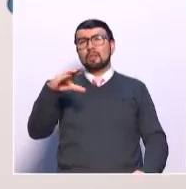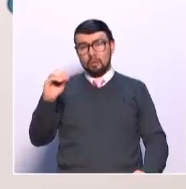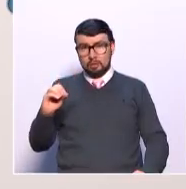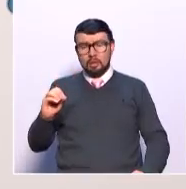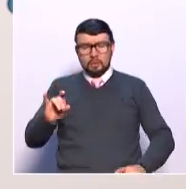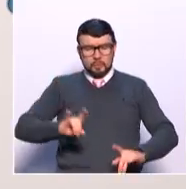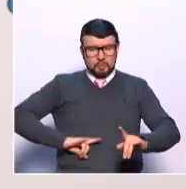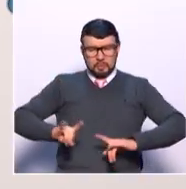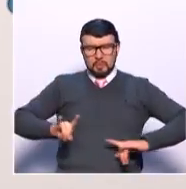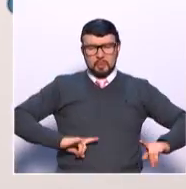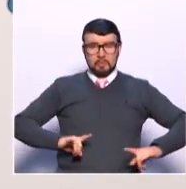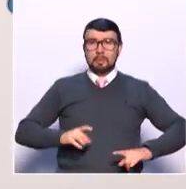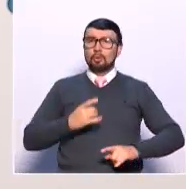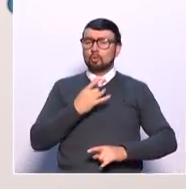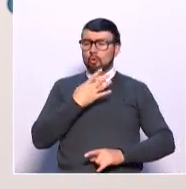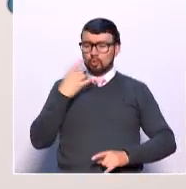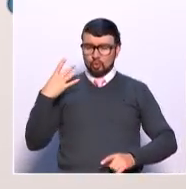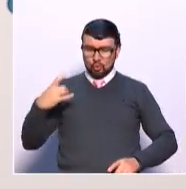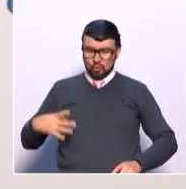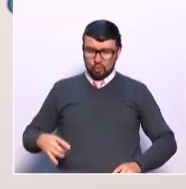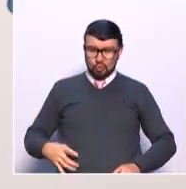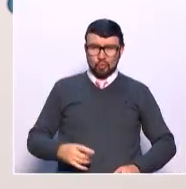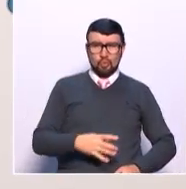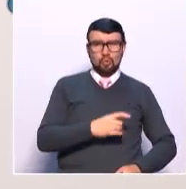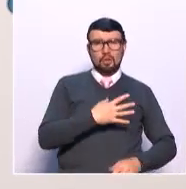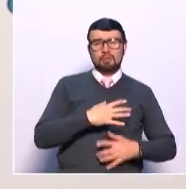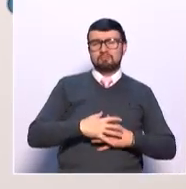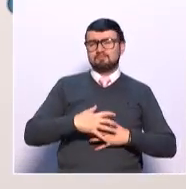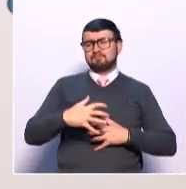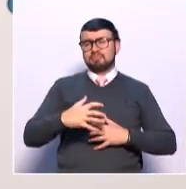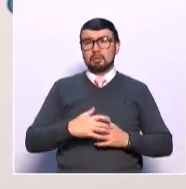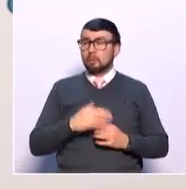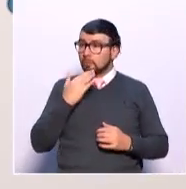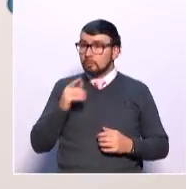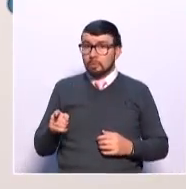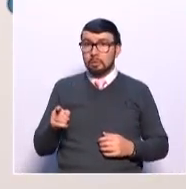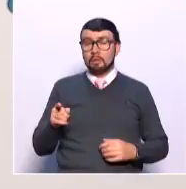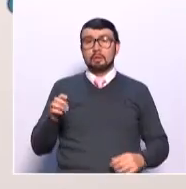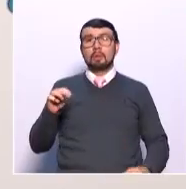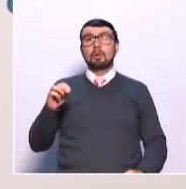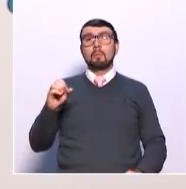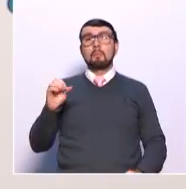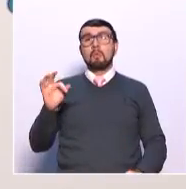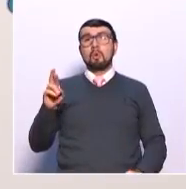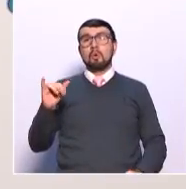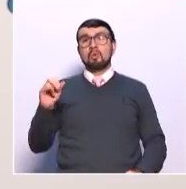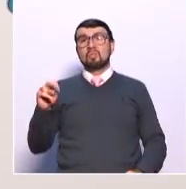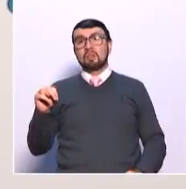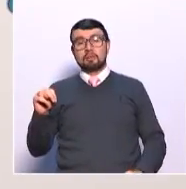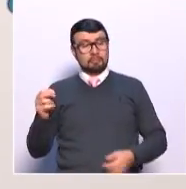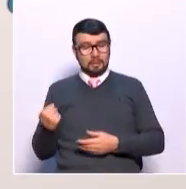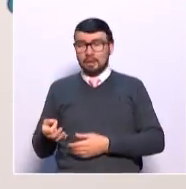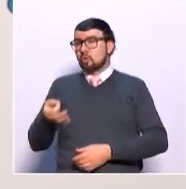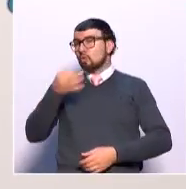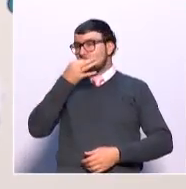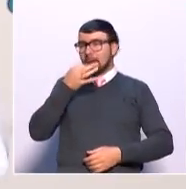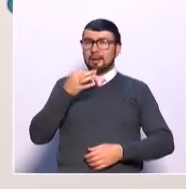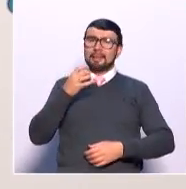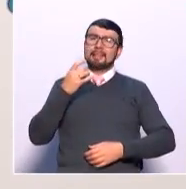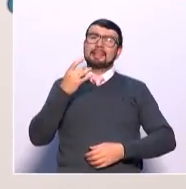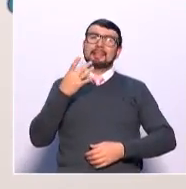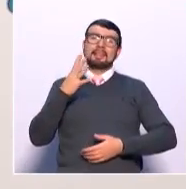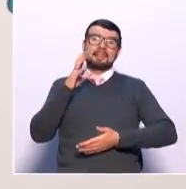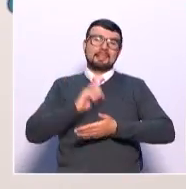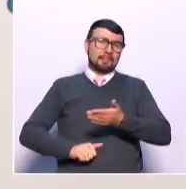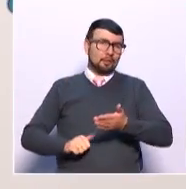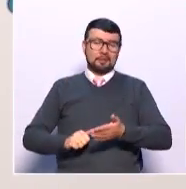finalmente esos dolor por eso el motril por ejemplo es un anti prostaglandina quita el dolor en vez de quitarle la